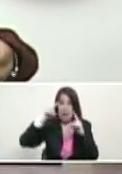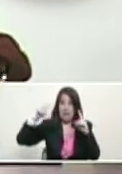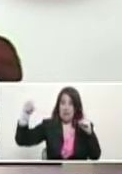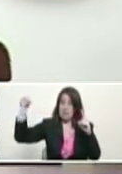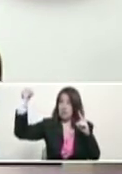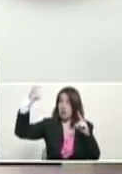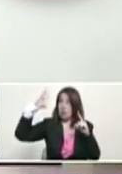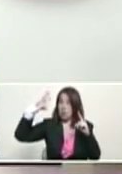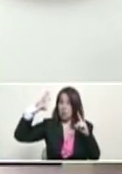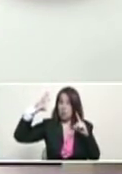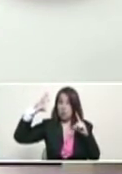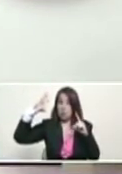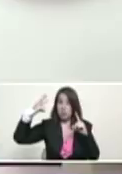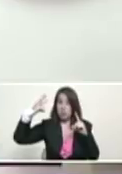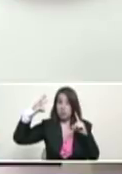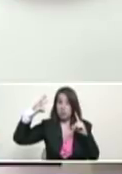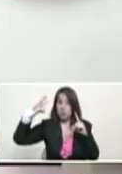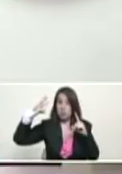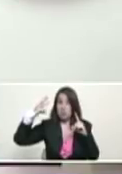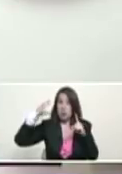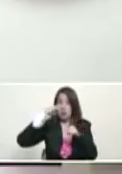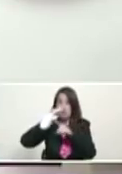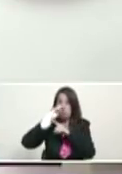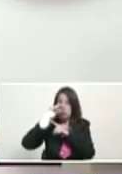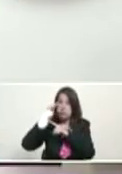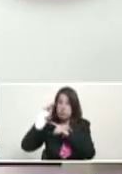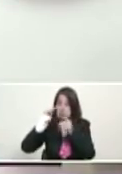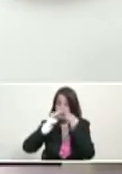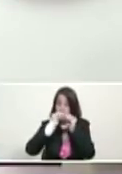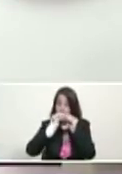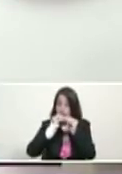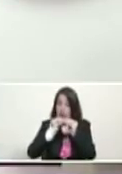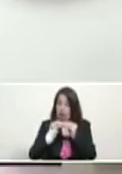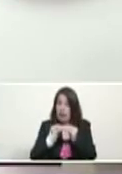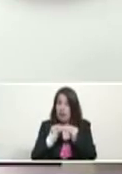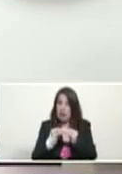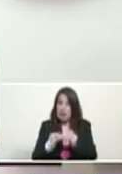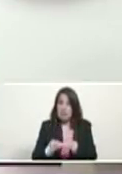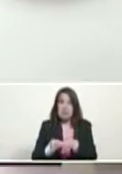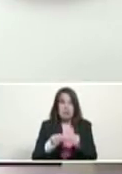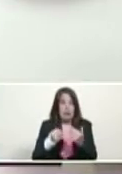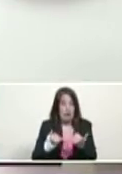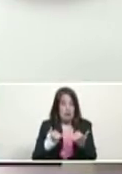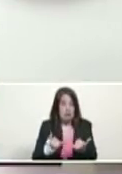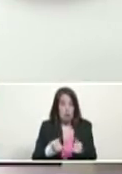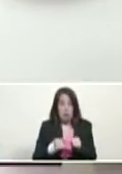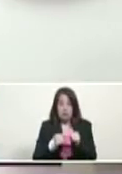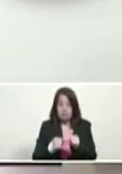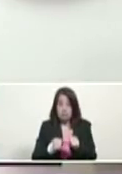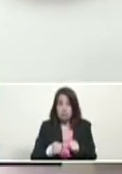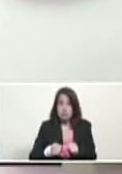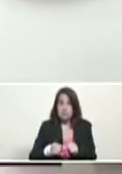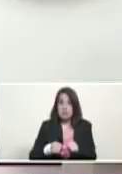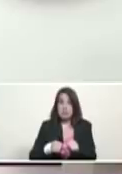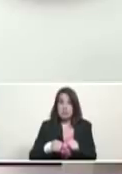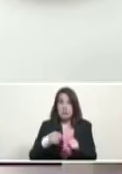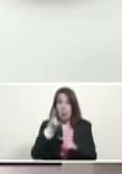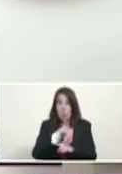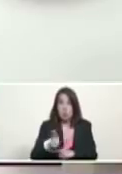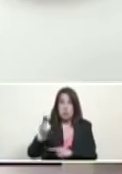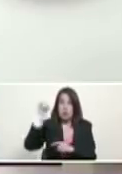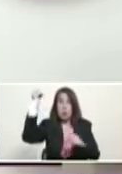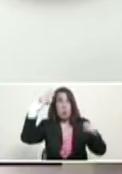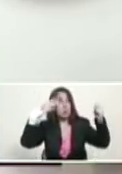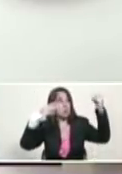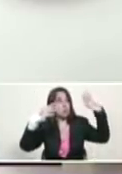eléctrico y estamos cuidando cada detalle, a esta hora en que se da el mayor consumo, yo voy a pedir